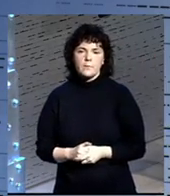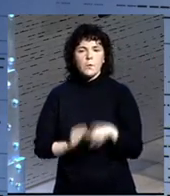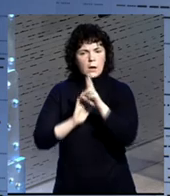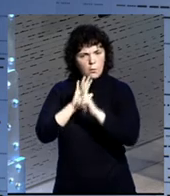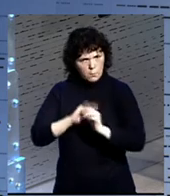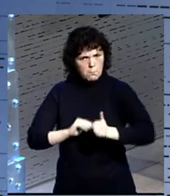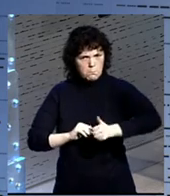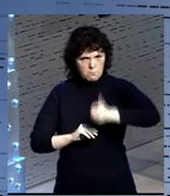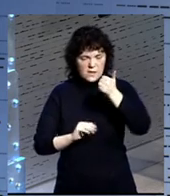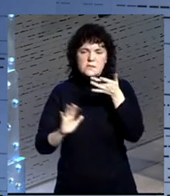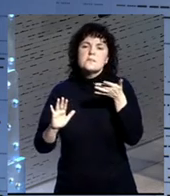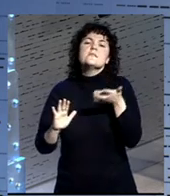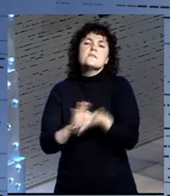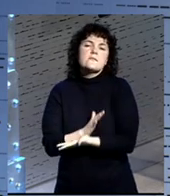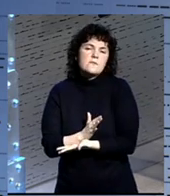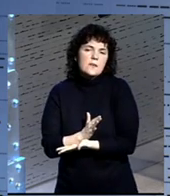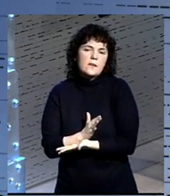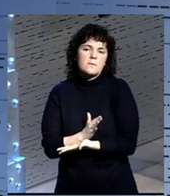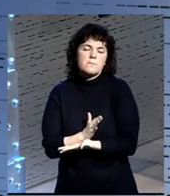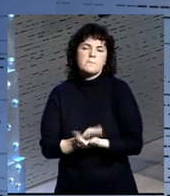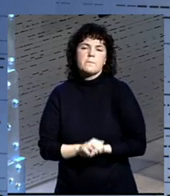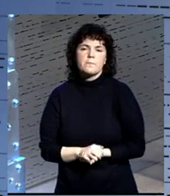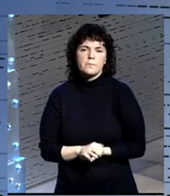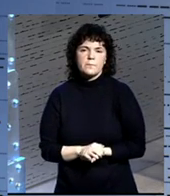regulación significa